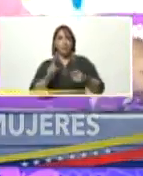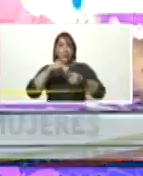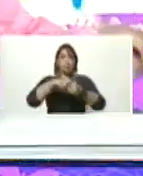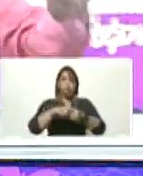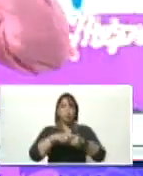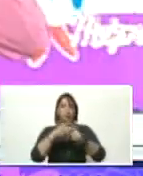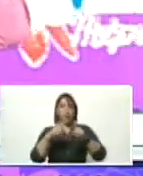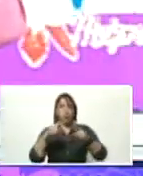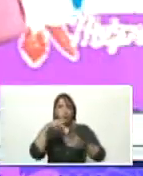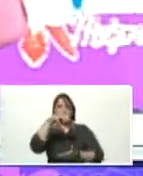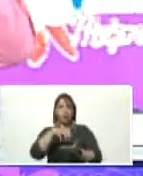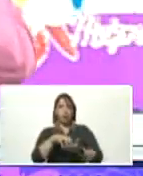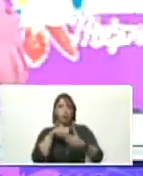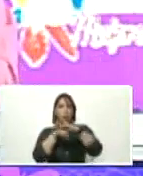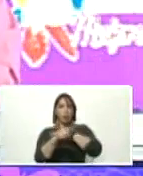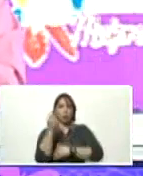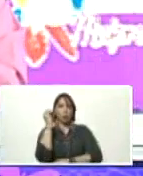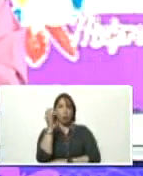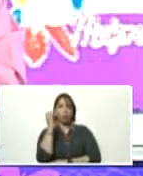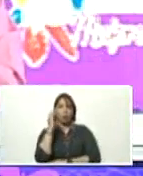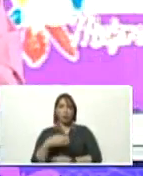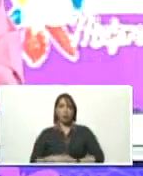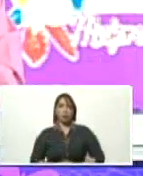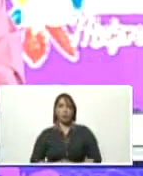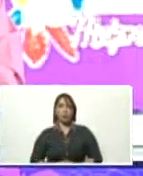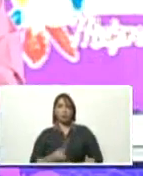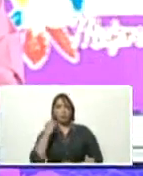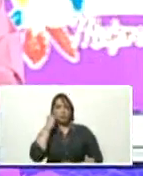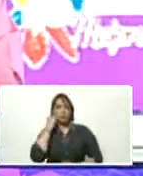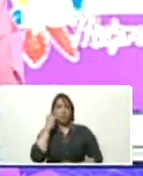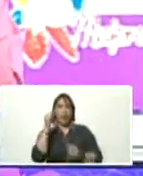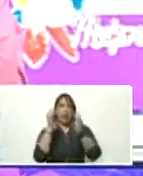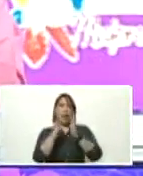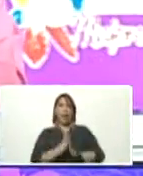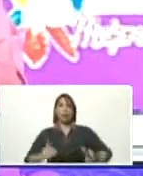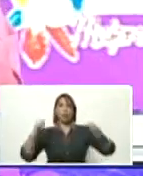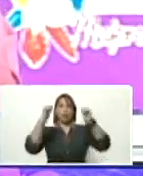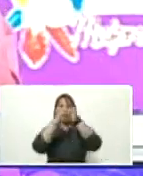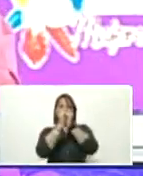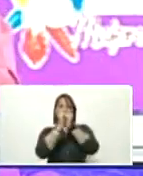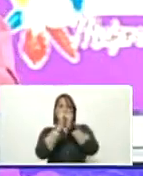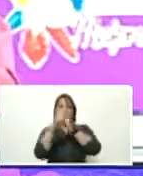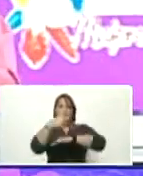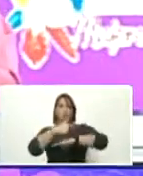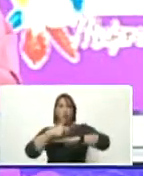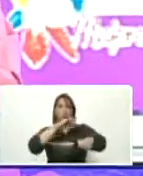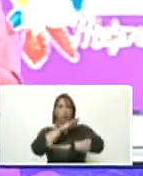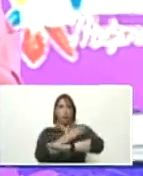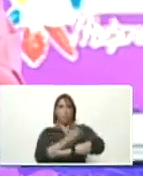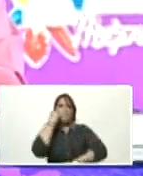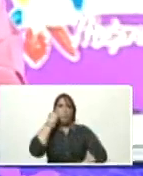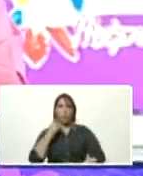estado en el Congreso. Allá está en Anzoátegui un gobernador feminista.